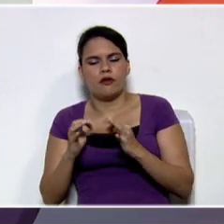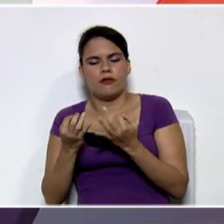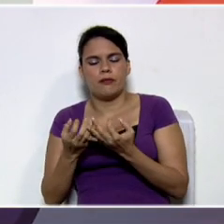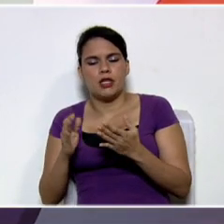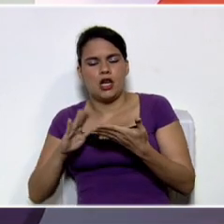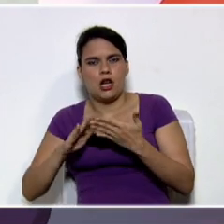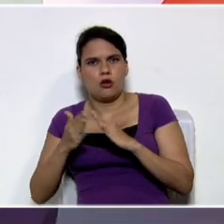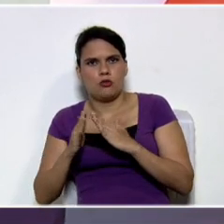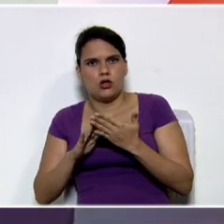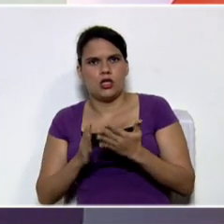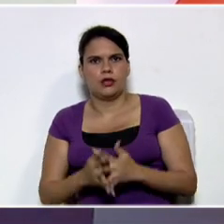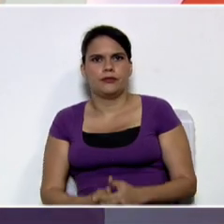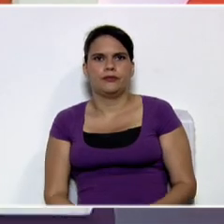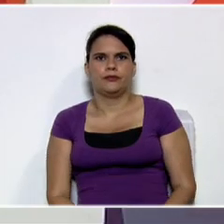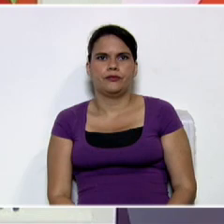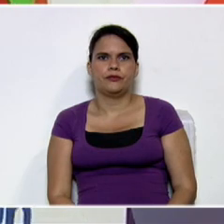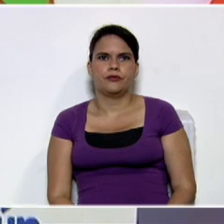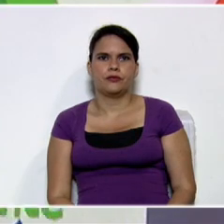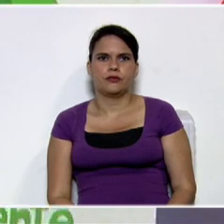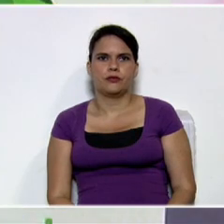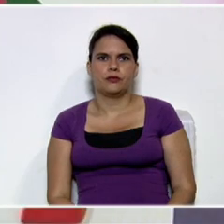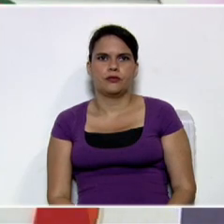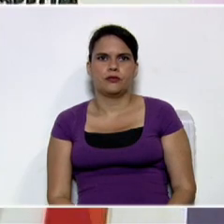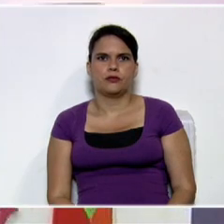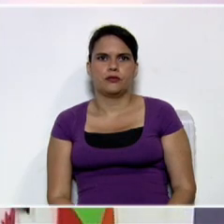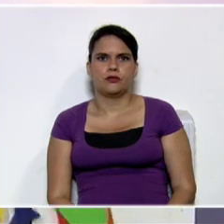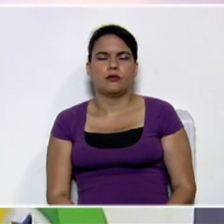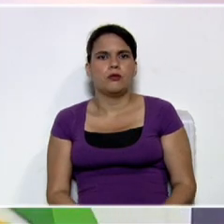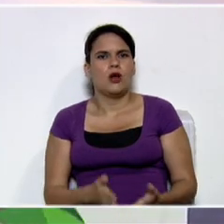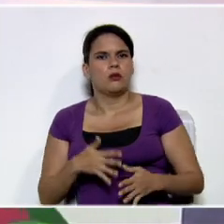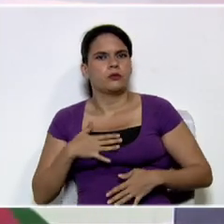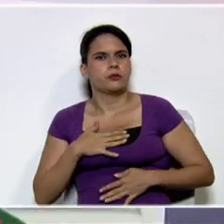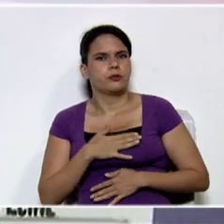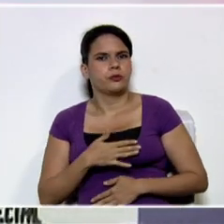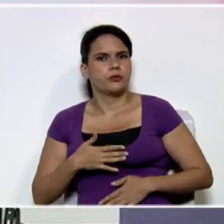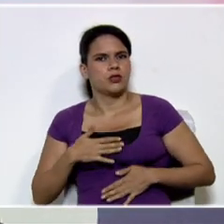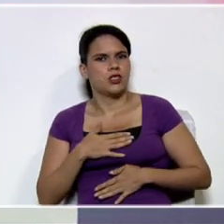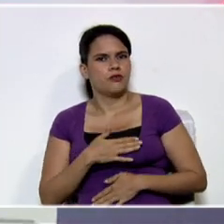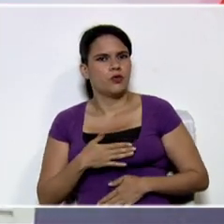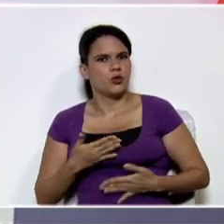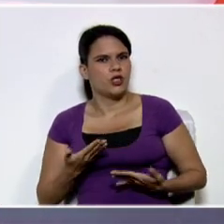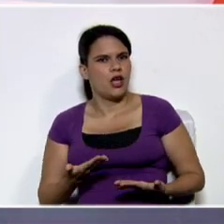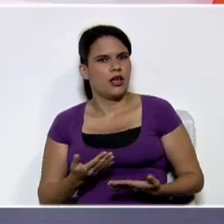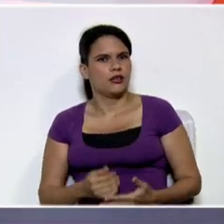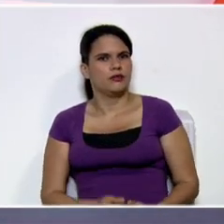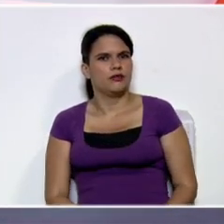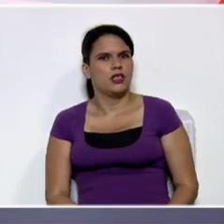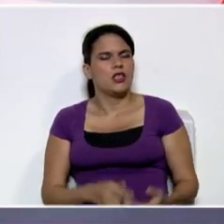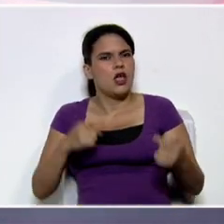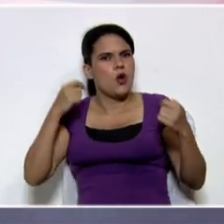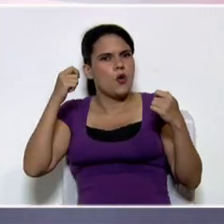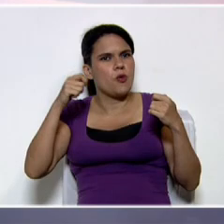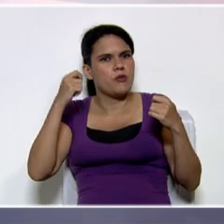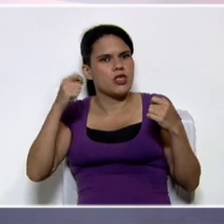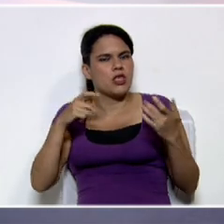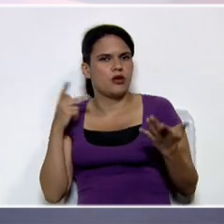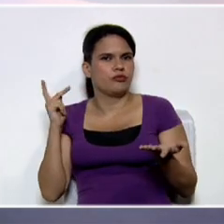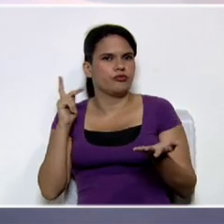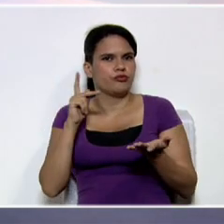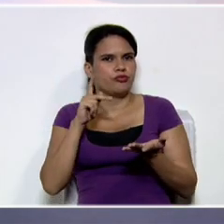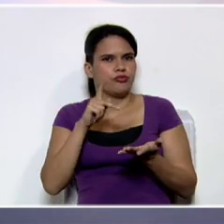comunidad. Entonces, vamos entonces a disfrutar de un video que nos